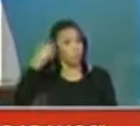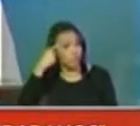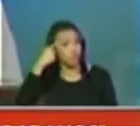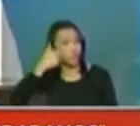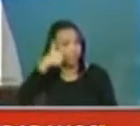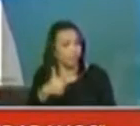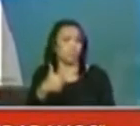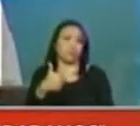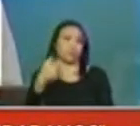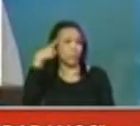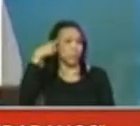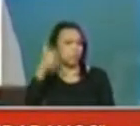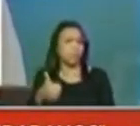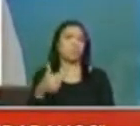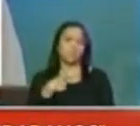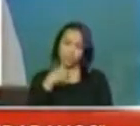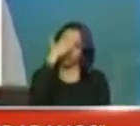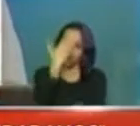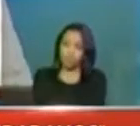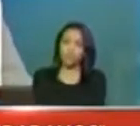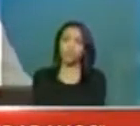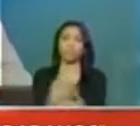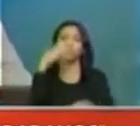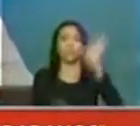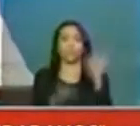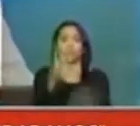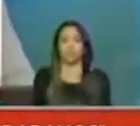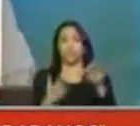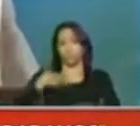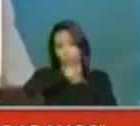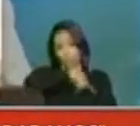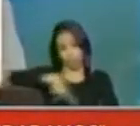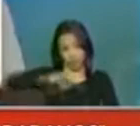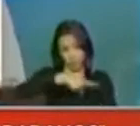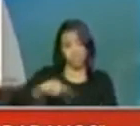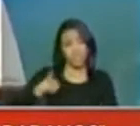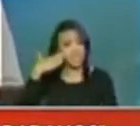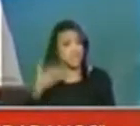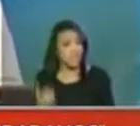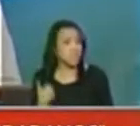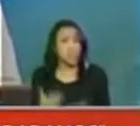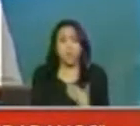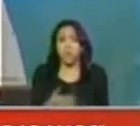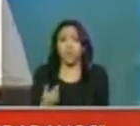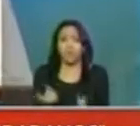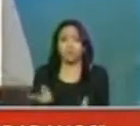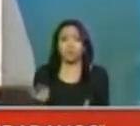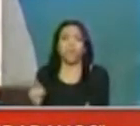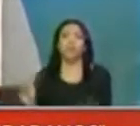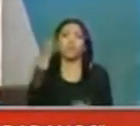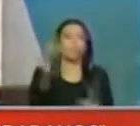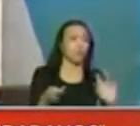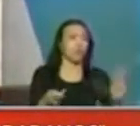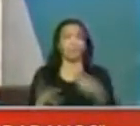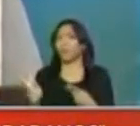Soy optimista, sí. Y creo en la justicia de mi país. Sé que en cualquier situación,